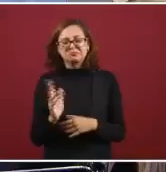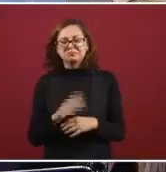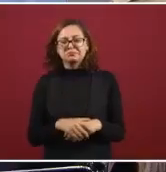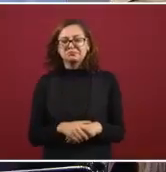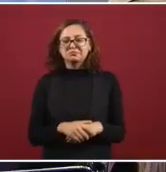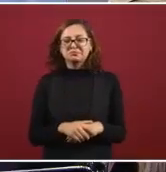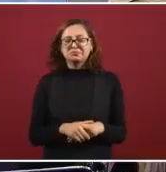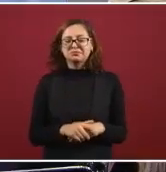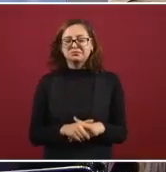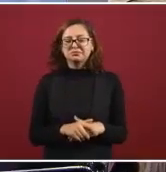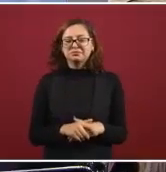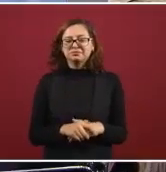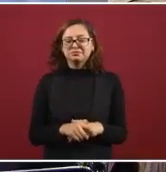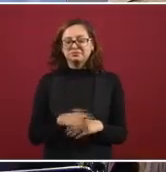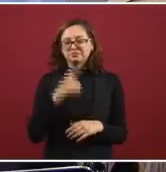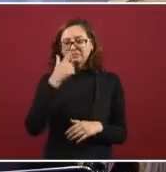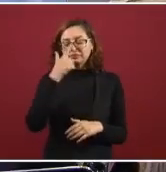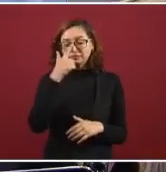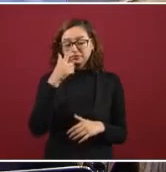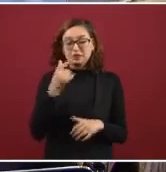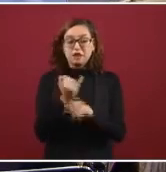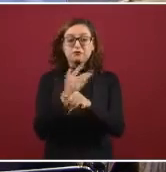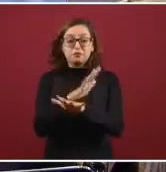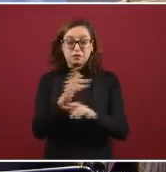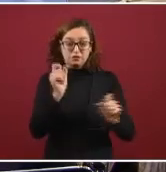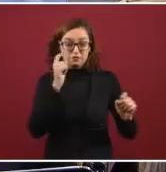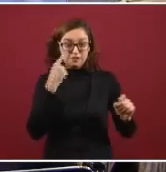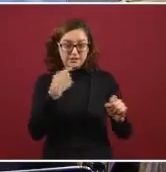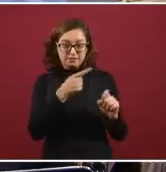Otra. Bueno, aquí está, mire.